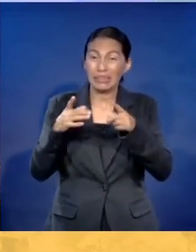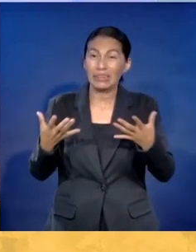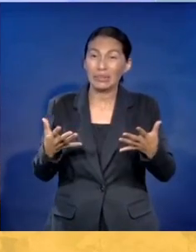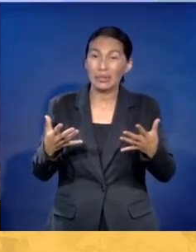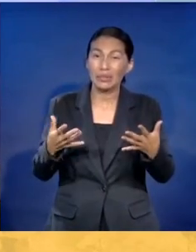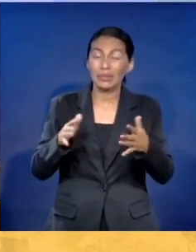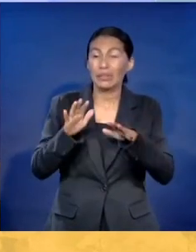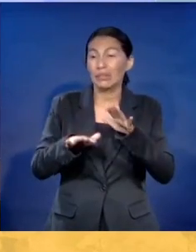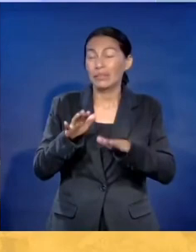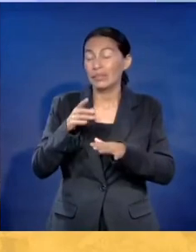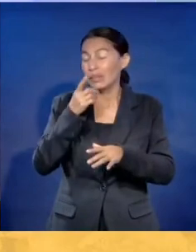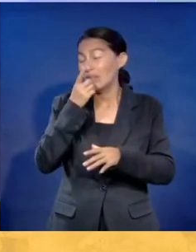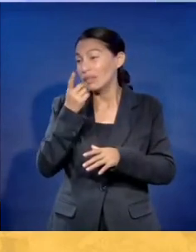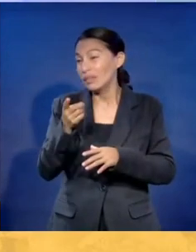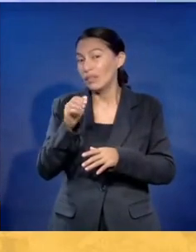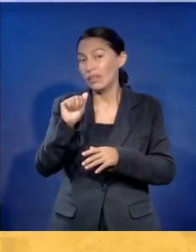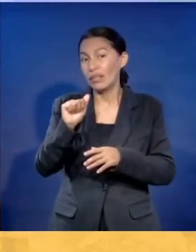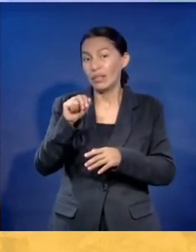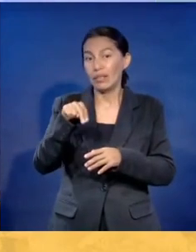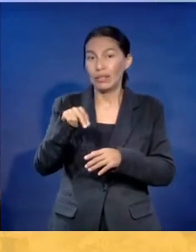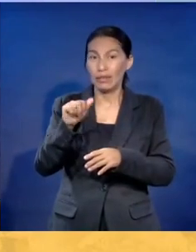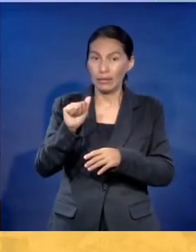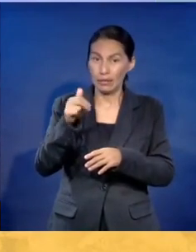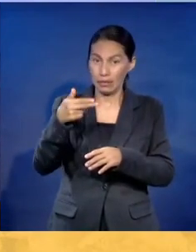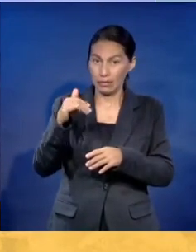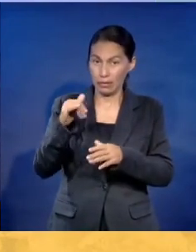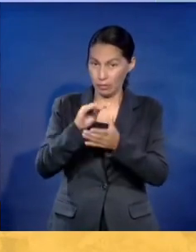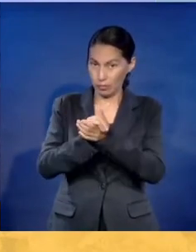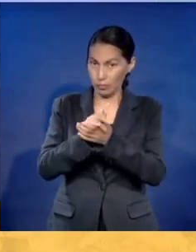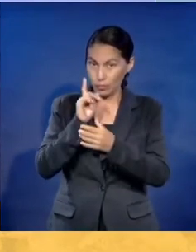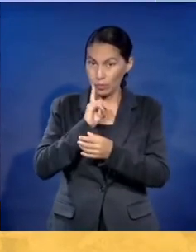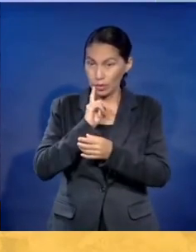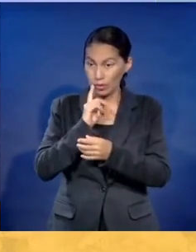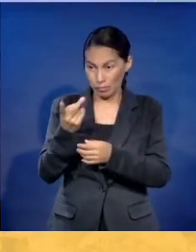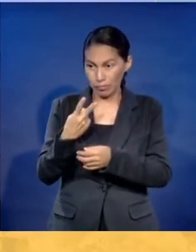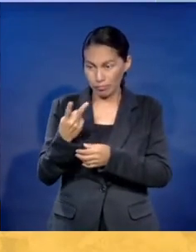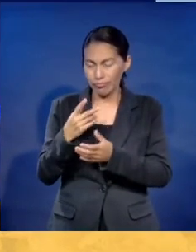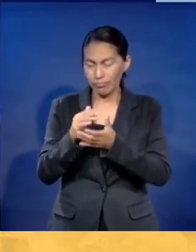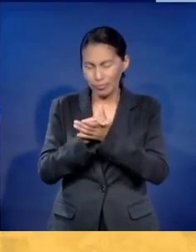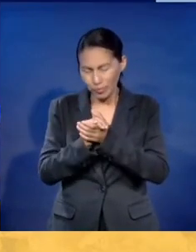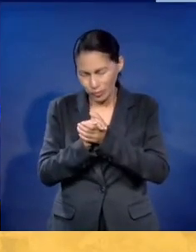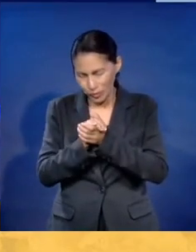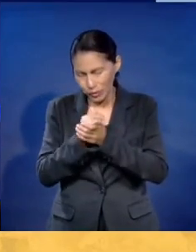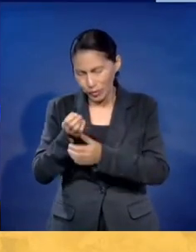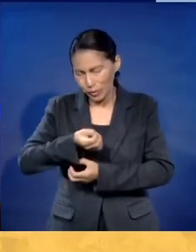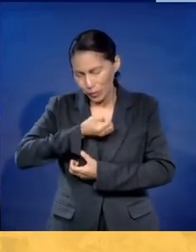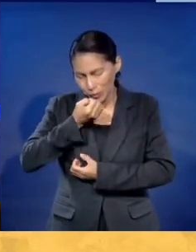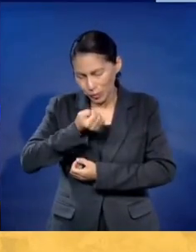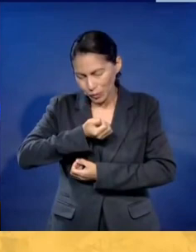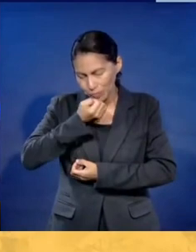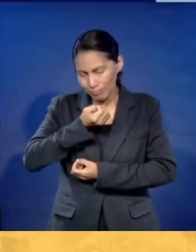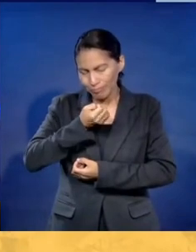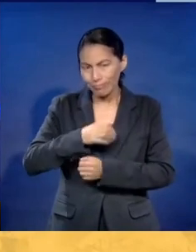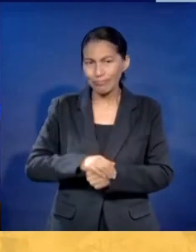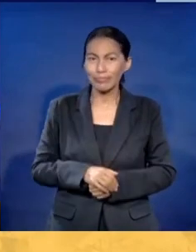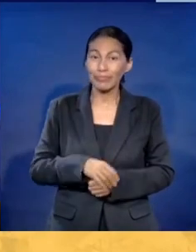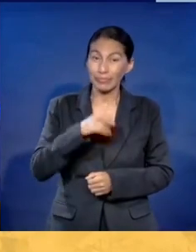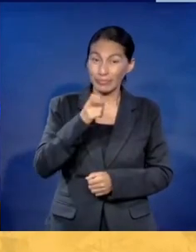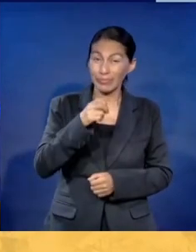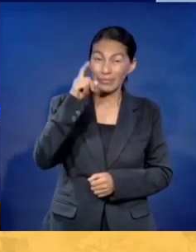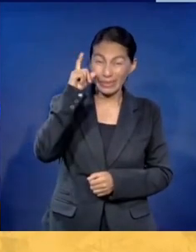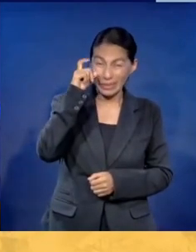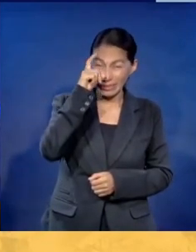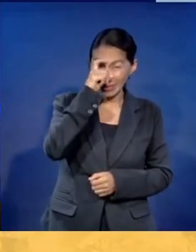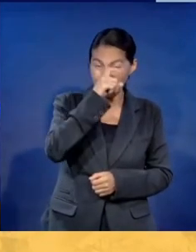orar tú y yo es duro es duro es difícil la mayor cantidad